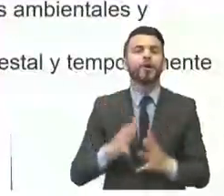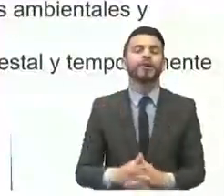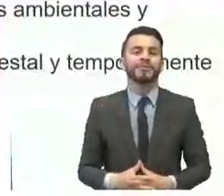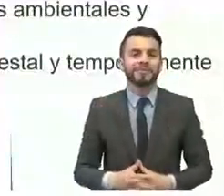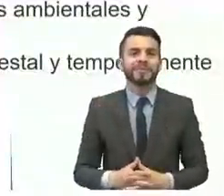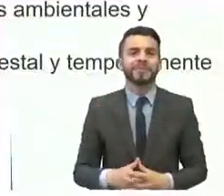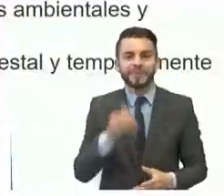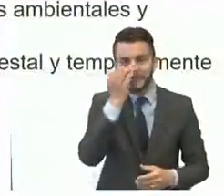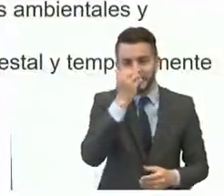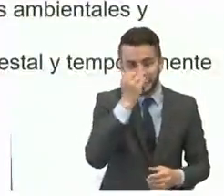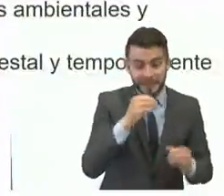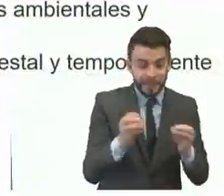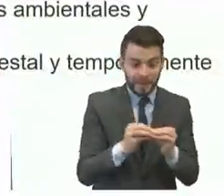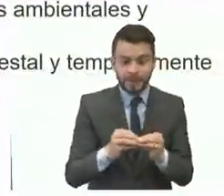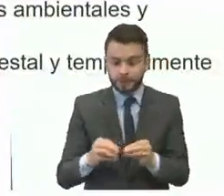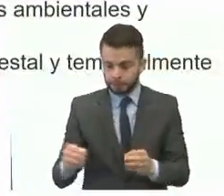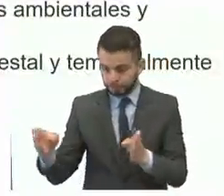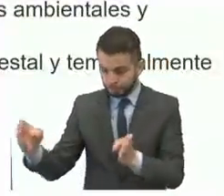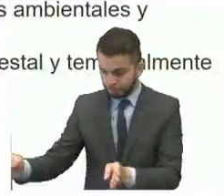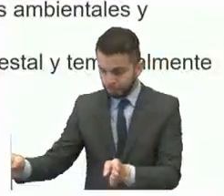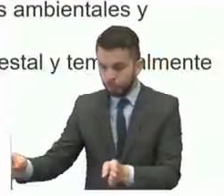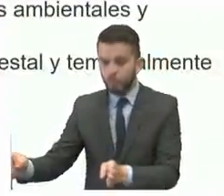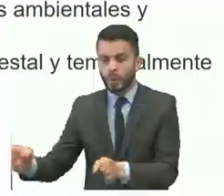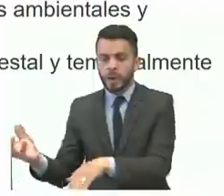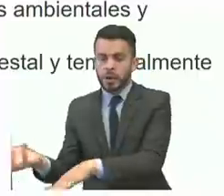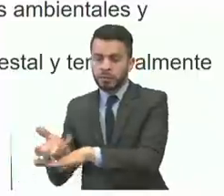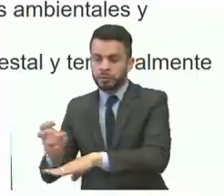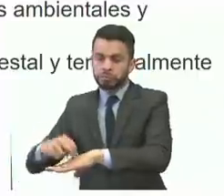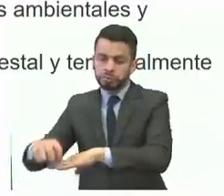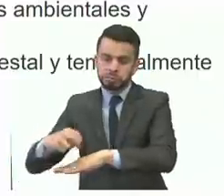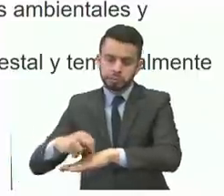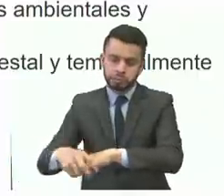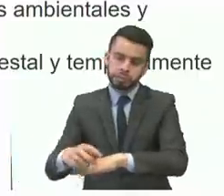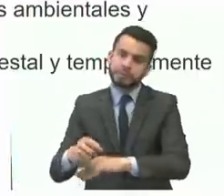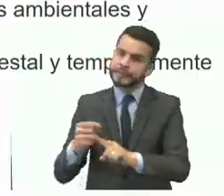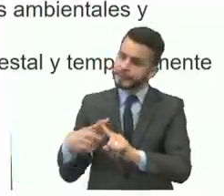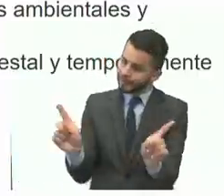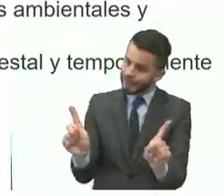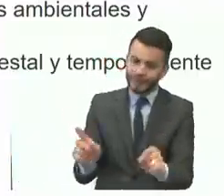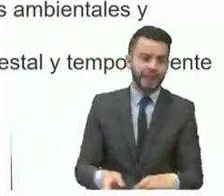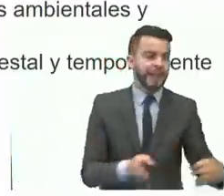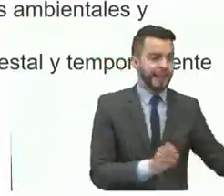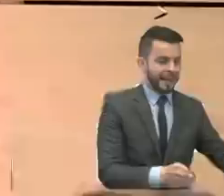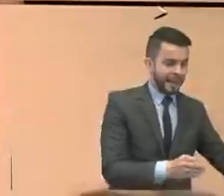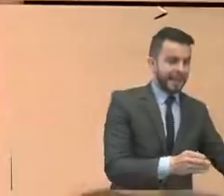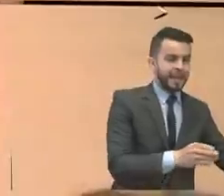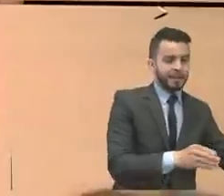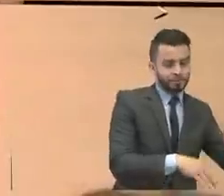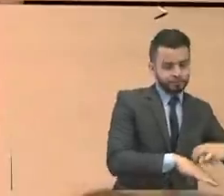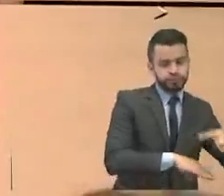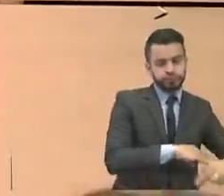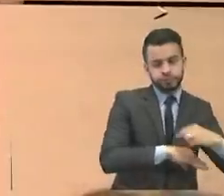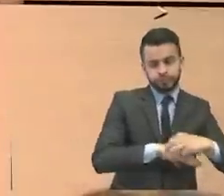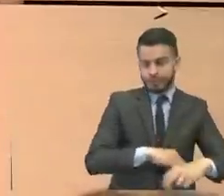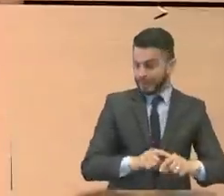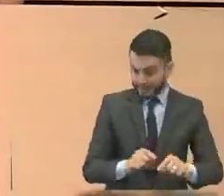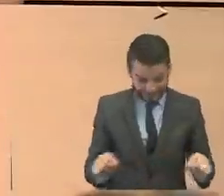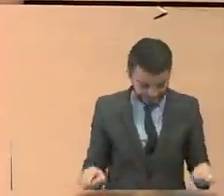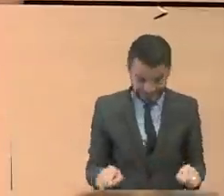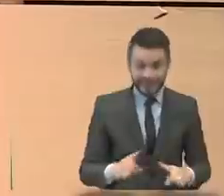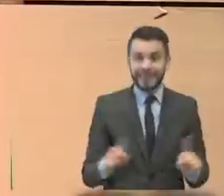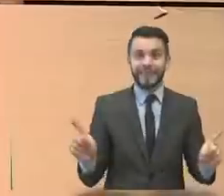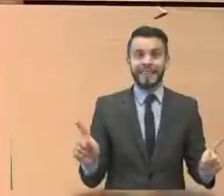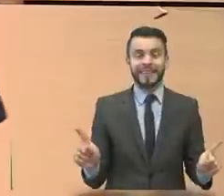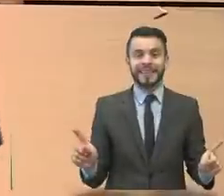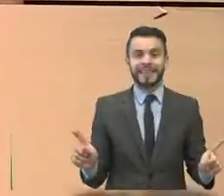a las necesidades de movilidad de cada tramo. Como les digo, el transporte público masivo en volumen y en número de viajes es muy distinto en diferentes tramos del